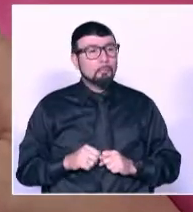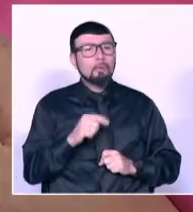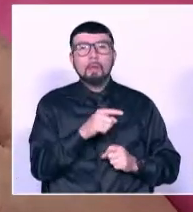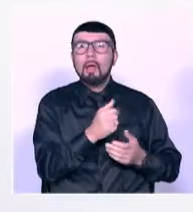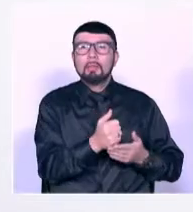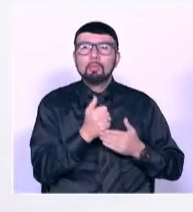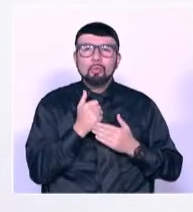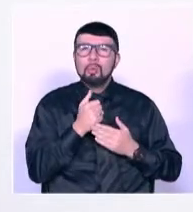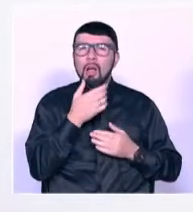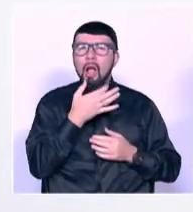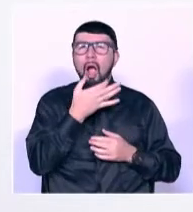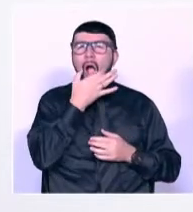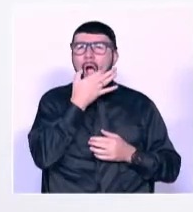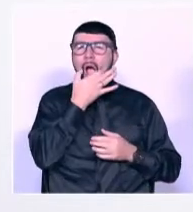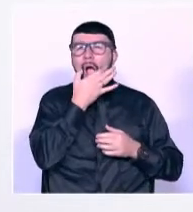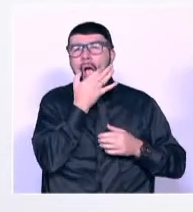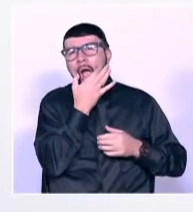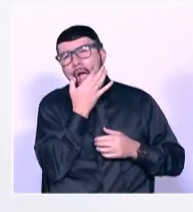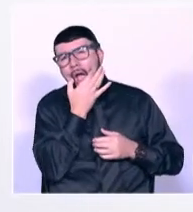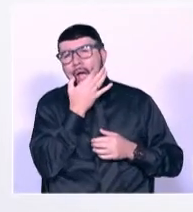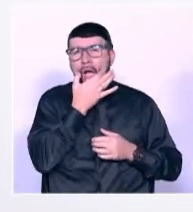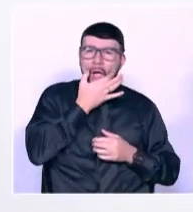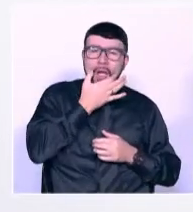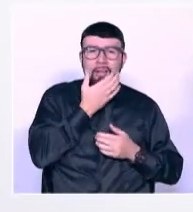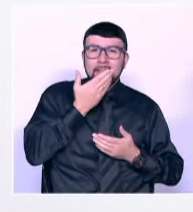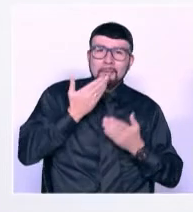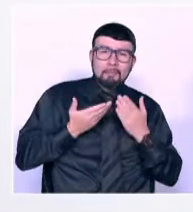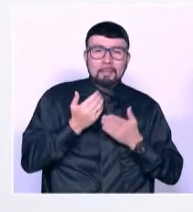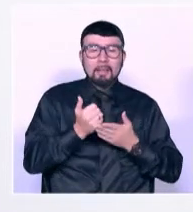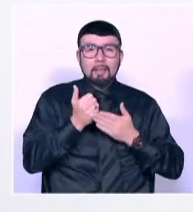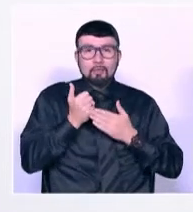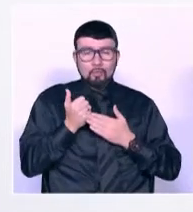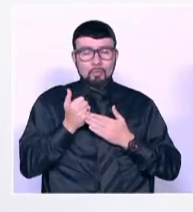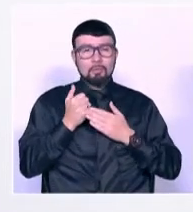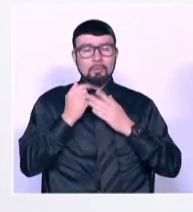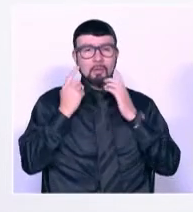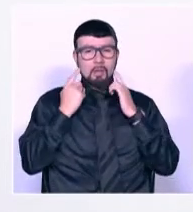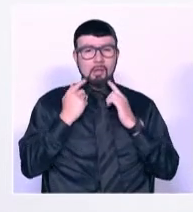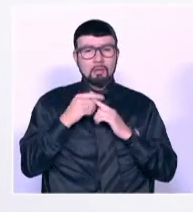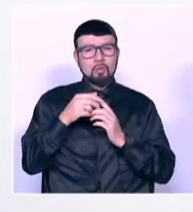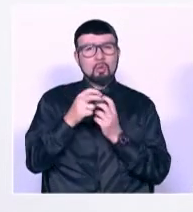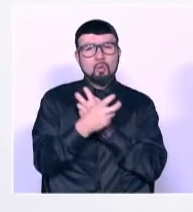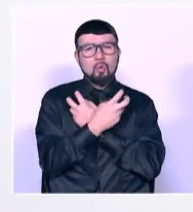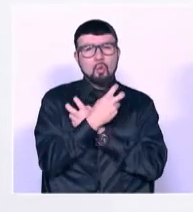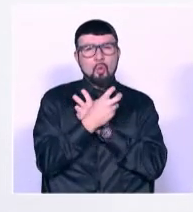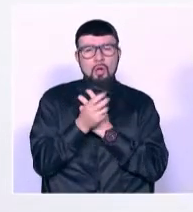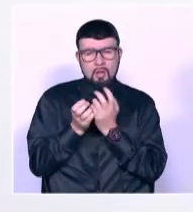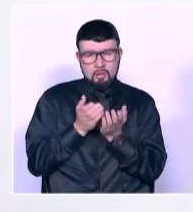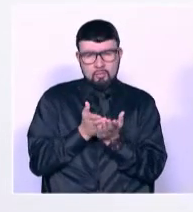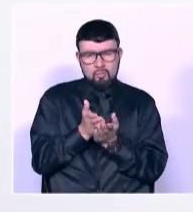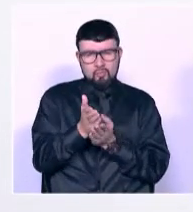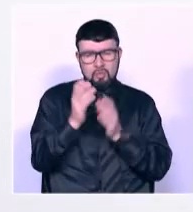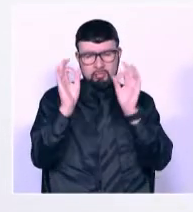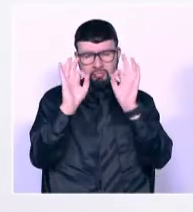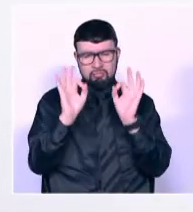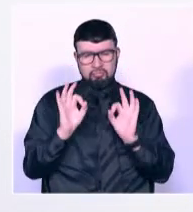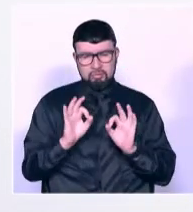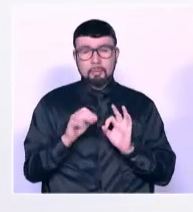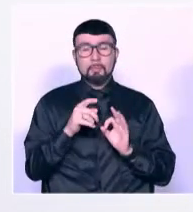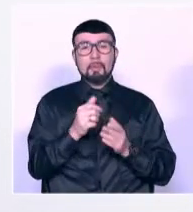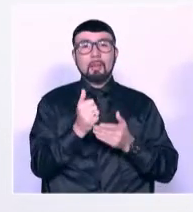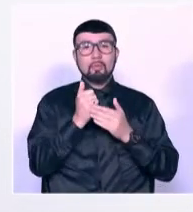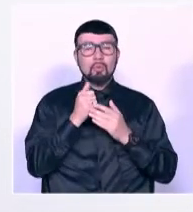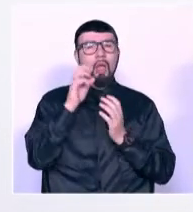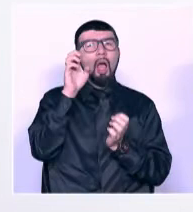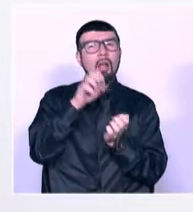ayudan a dirigir el crecimiento de los huesos y a reeducar las